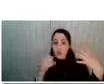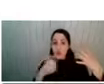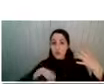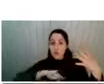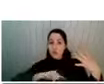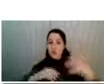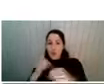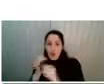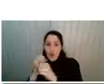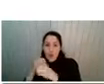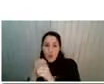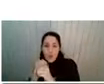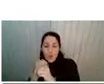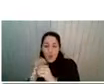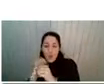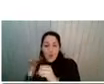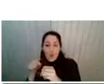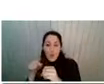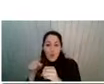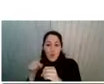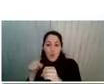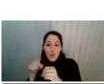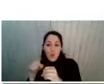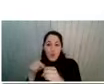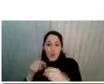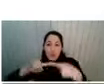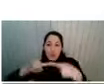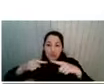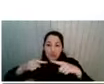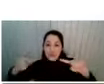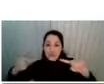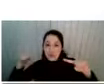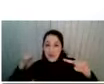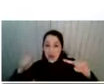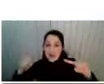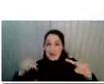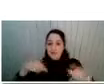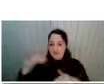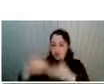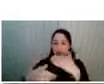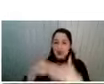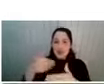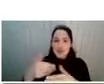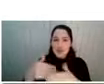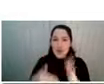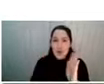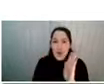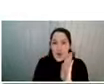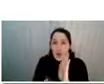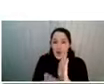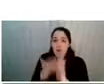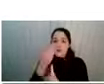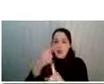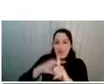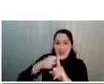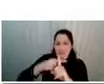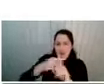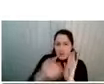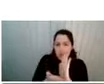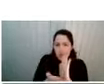parte del proceso de PCR, después de un proceso de aumento de temperatura para poder lograr